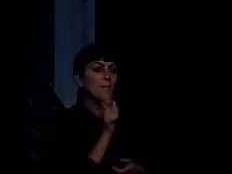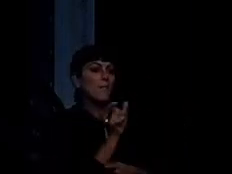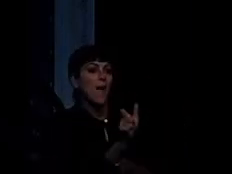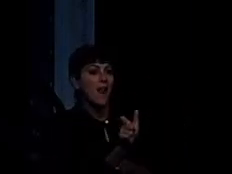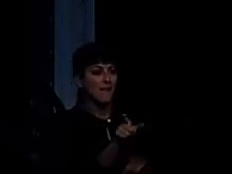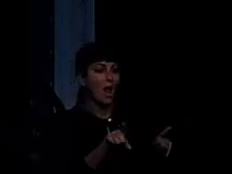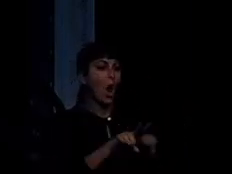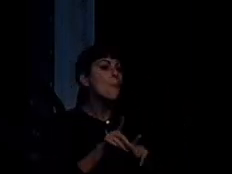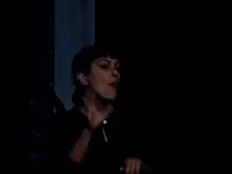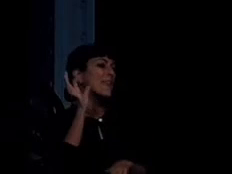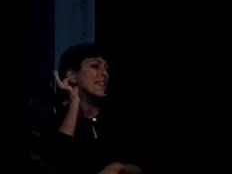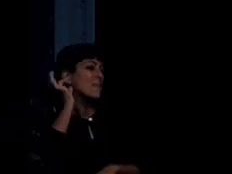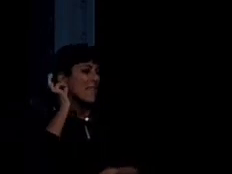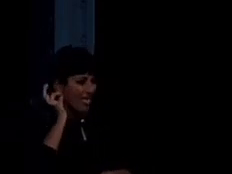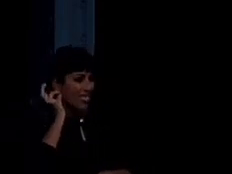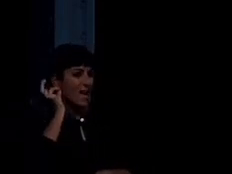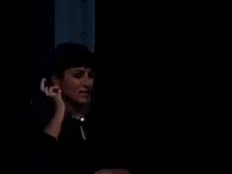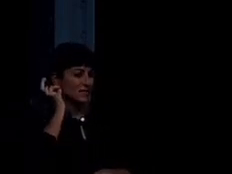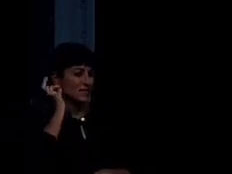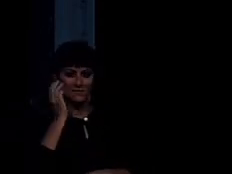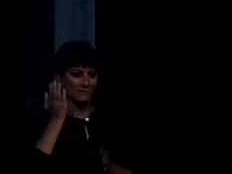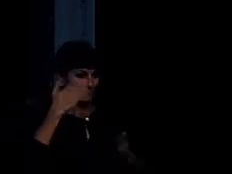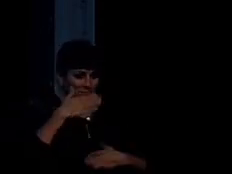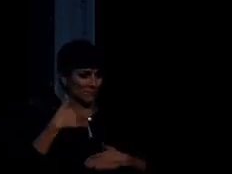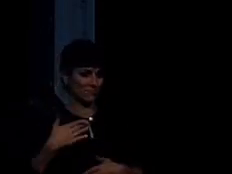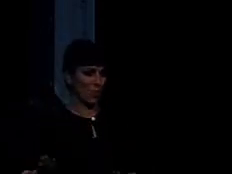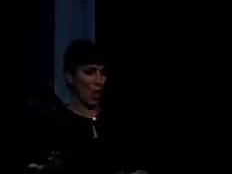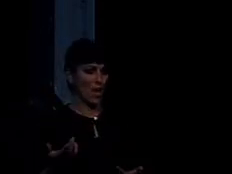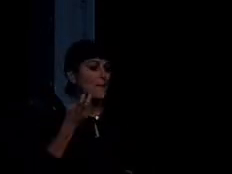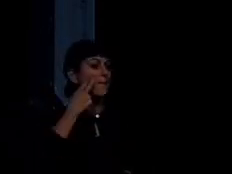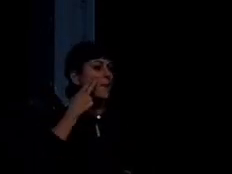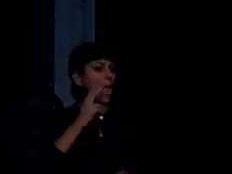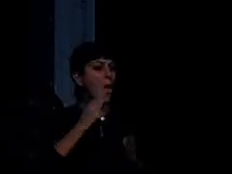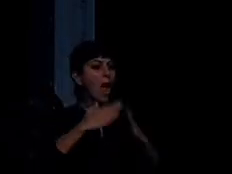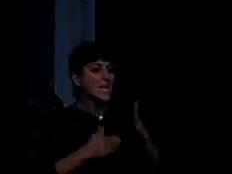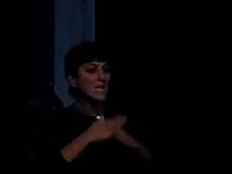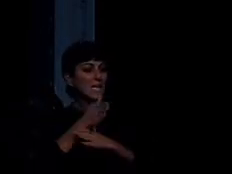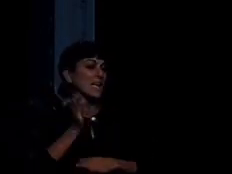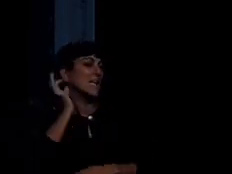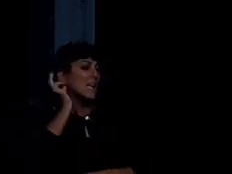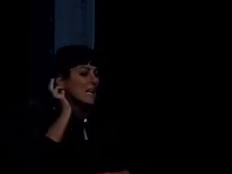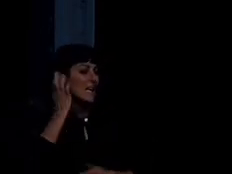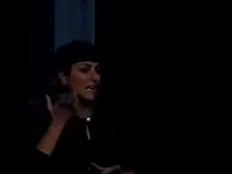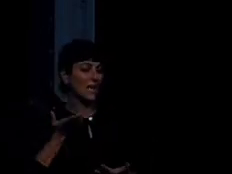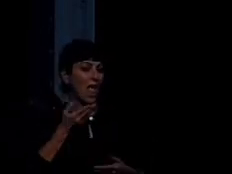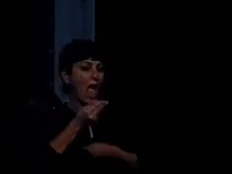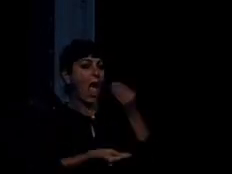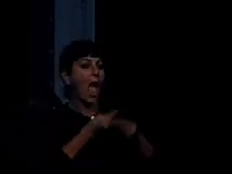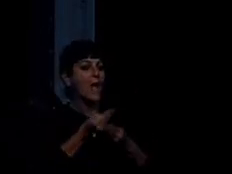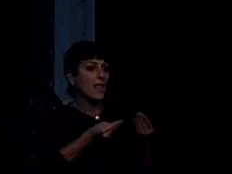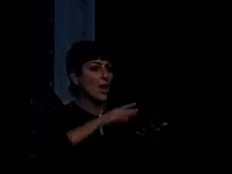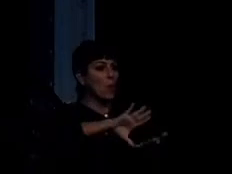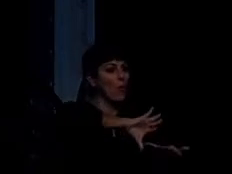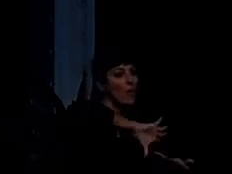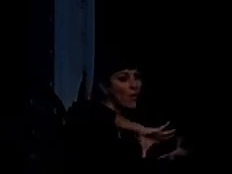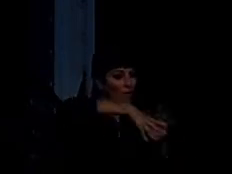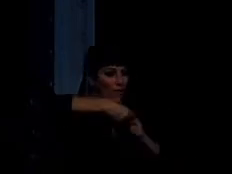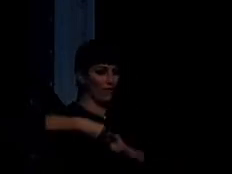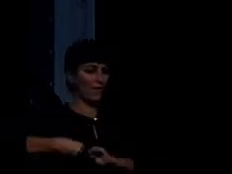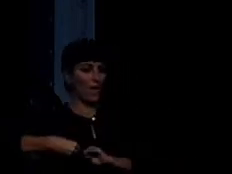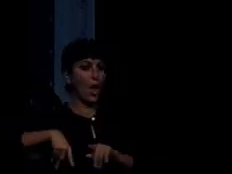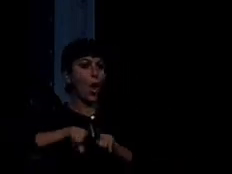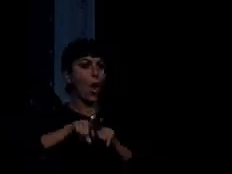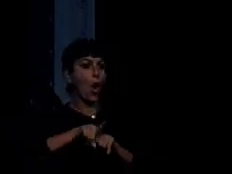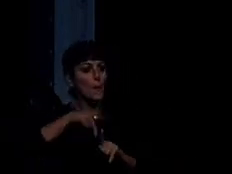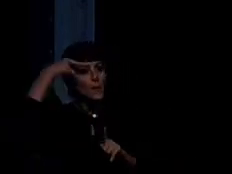femenino, intimidados y mucho menos con miedo a no volver a casa. Realmente lo que está haciendo es una reproducción de un relato sobre el peligro sexual, porque está poniendo